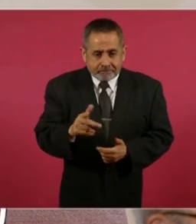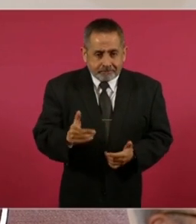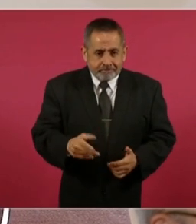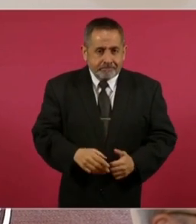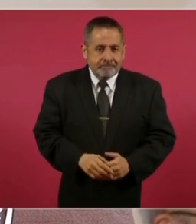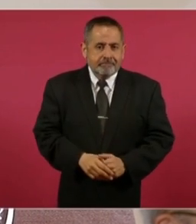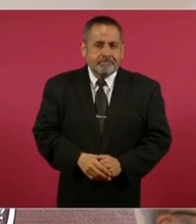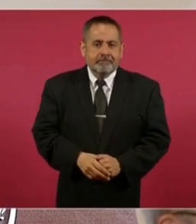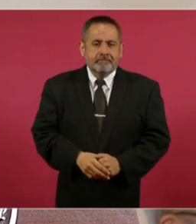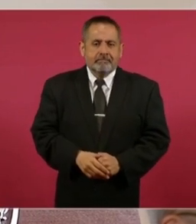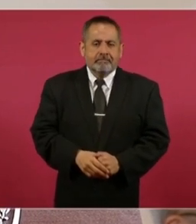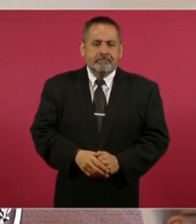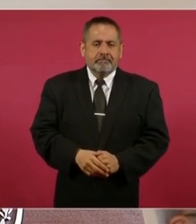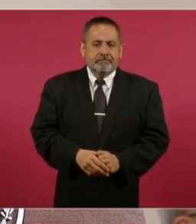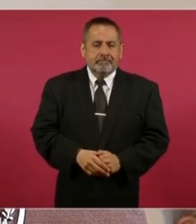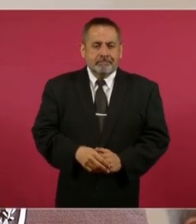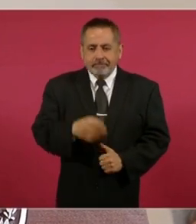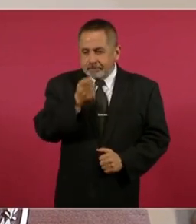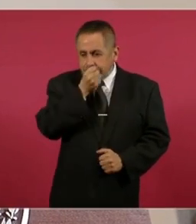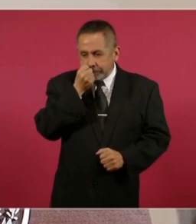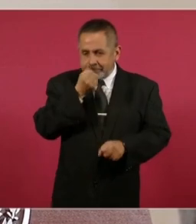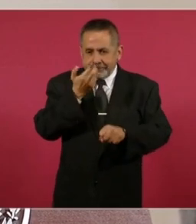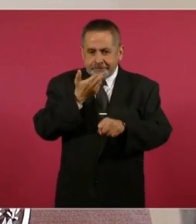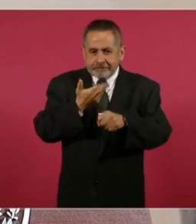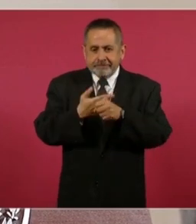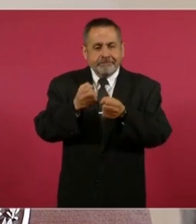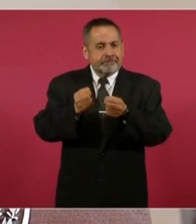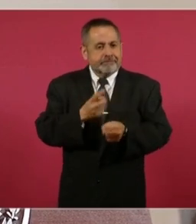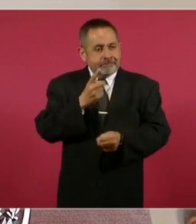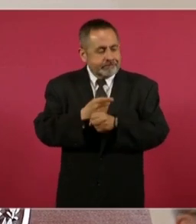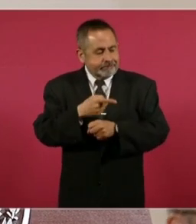Luna el secretario de